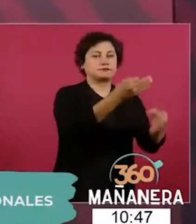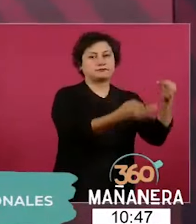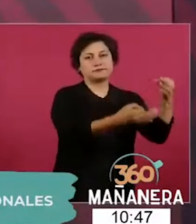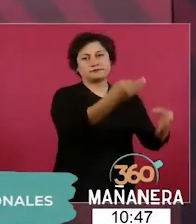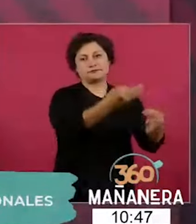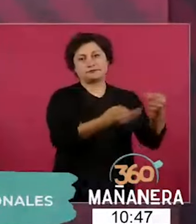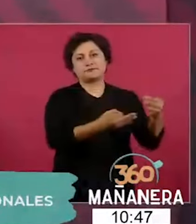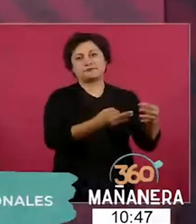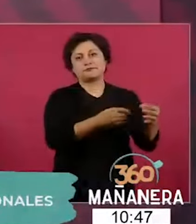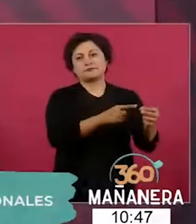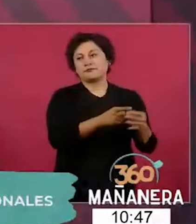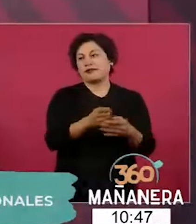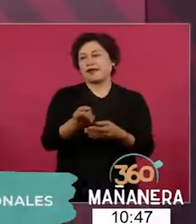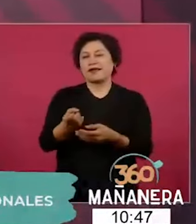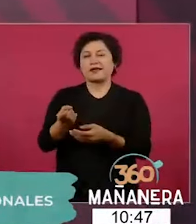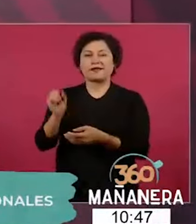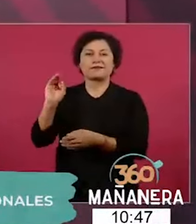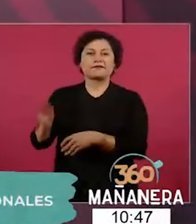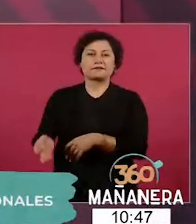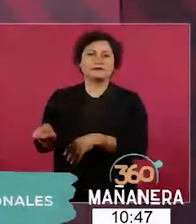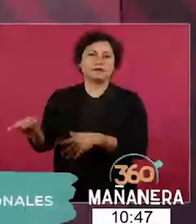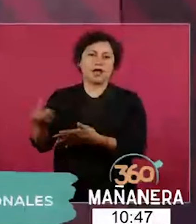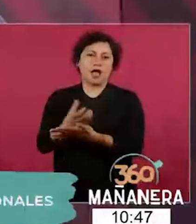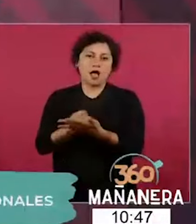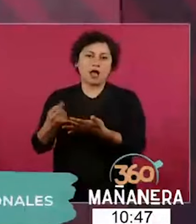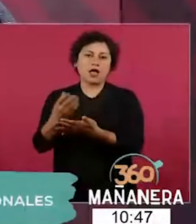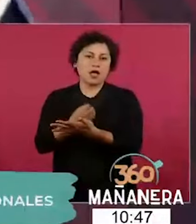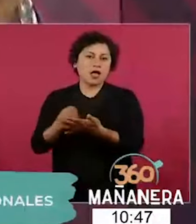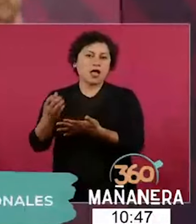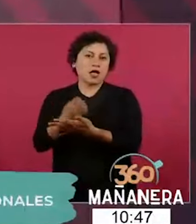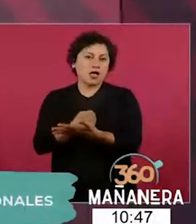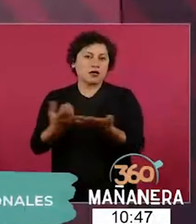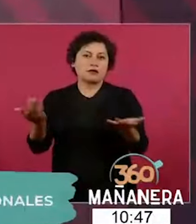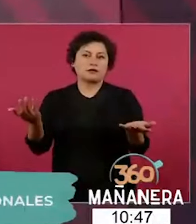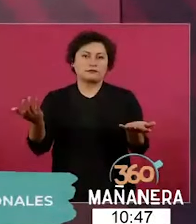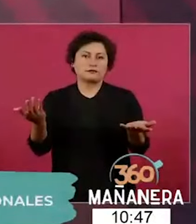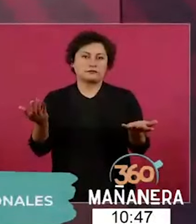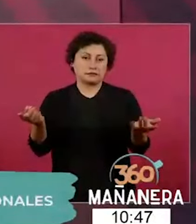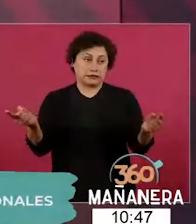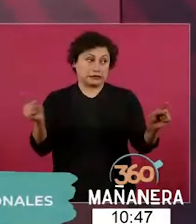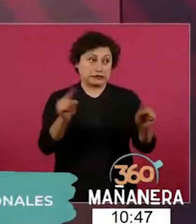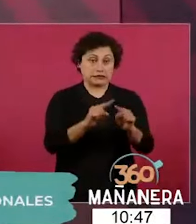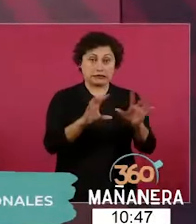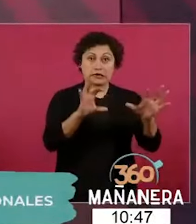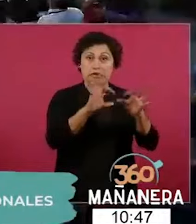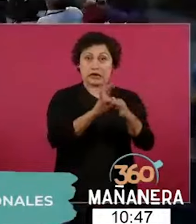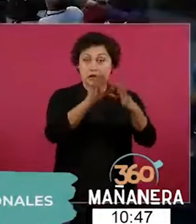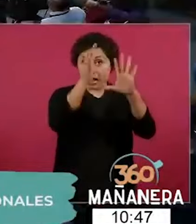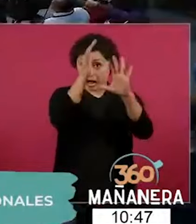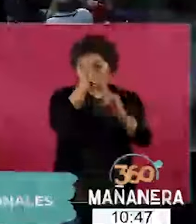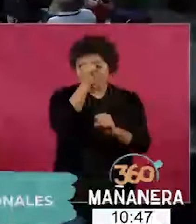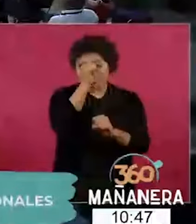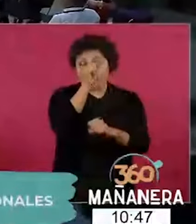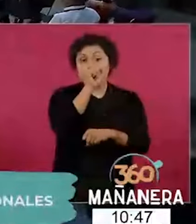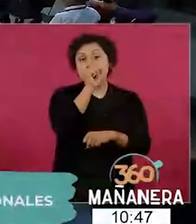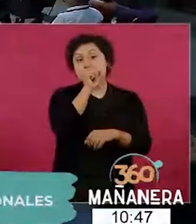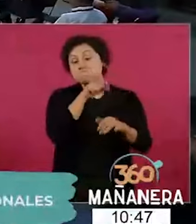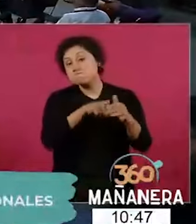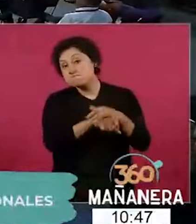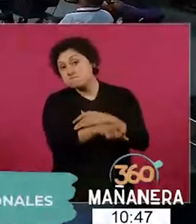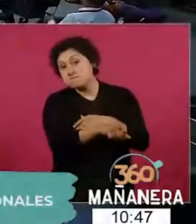y ya una vez que se arregla hay